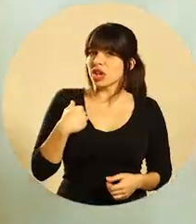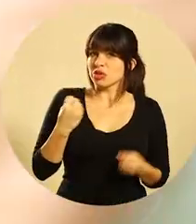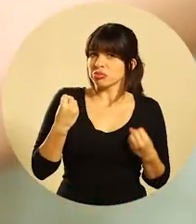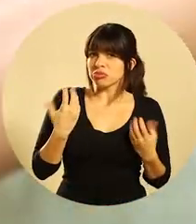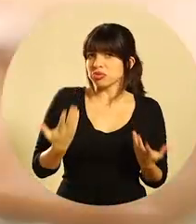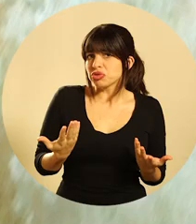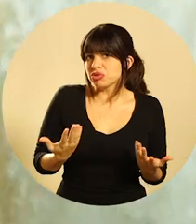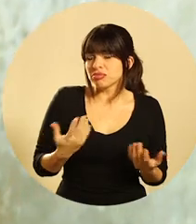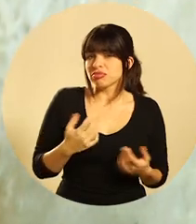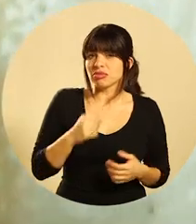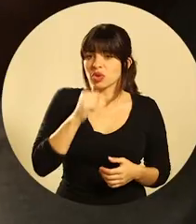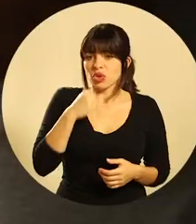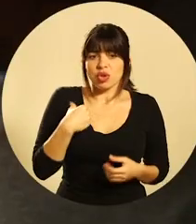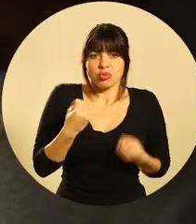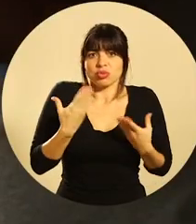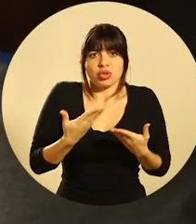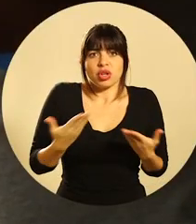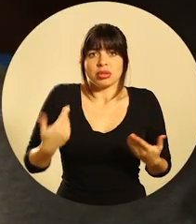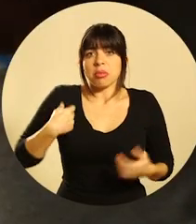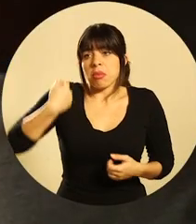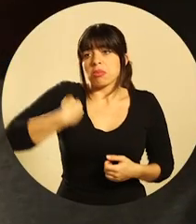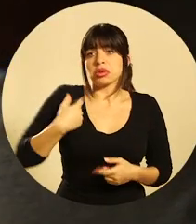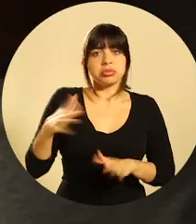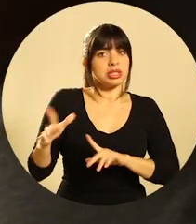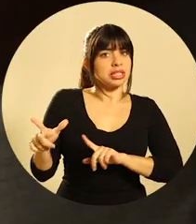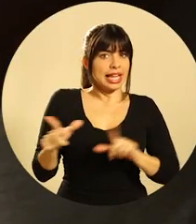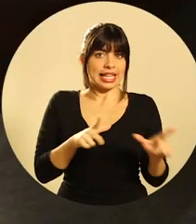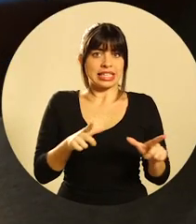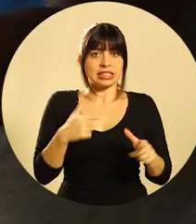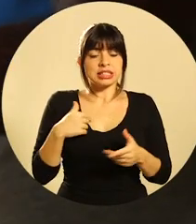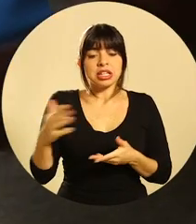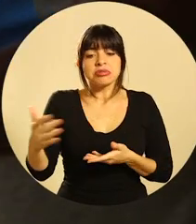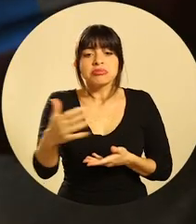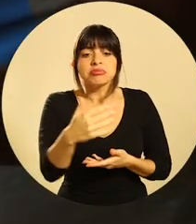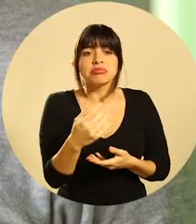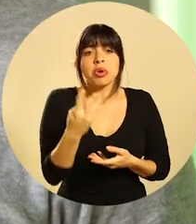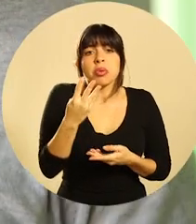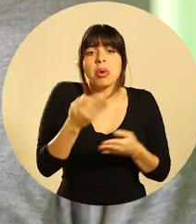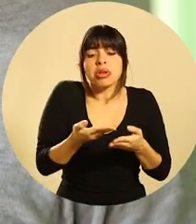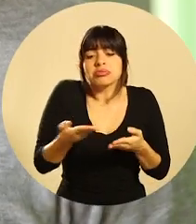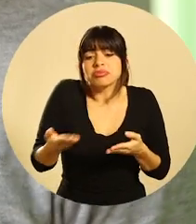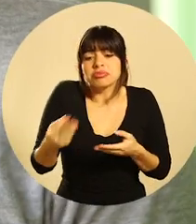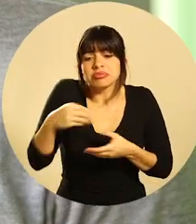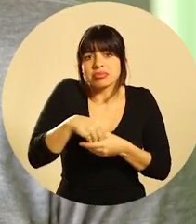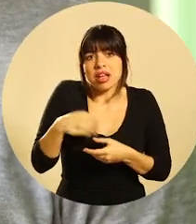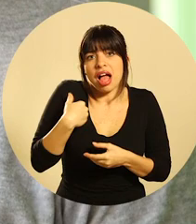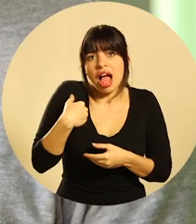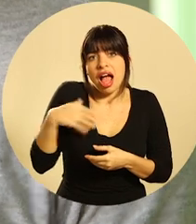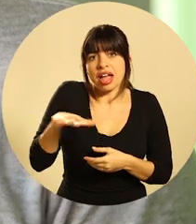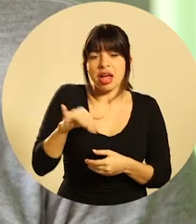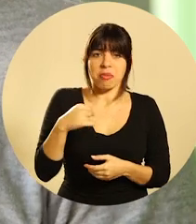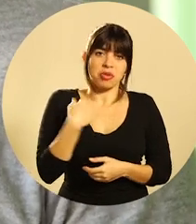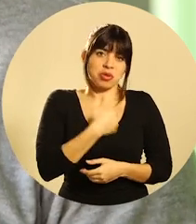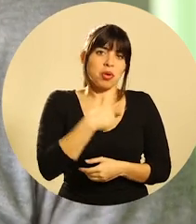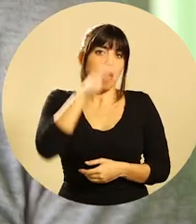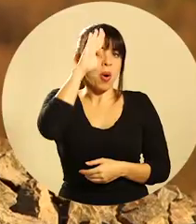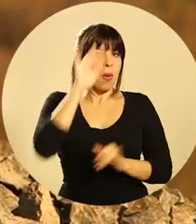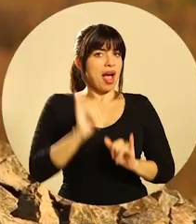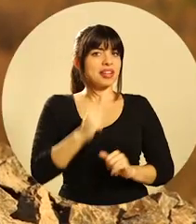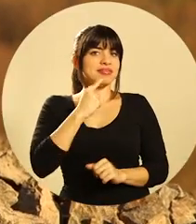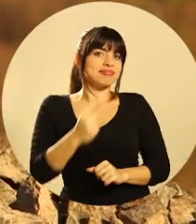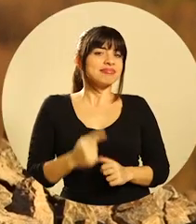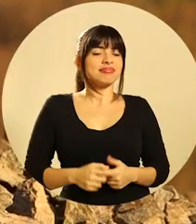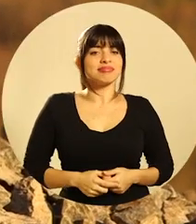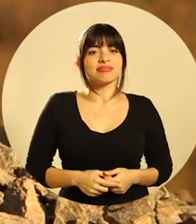No tengo mucho. No tengo mucho, ya, ya mi mochila está lista. Recogí mis cuatro trapitos que tengo ahí, como decimos nosotros